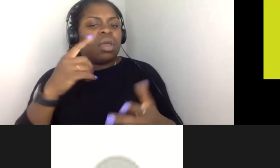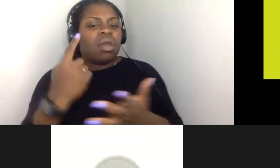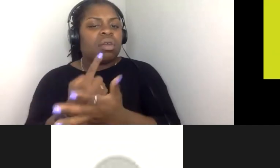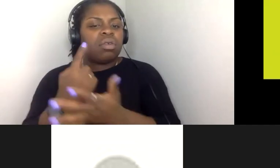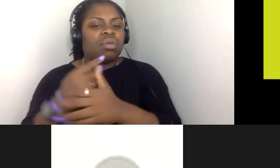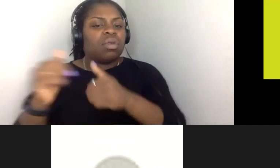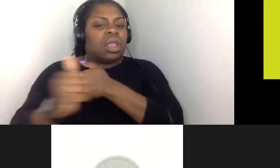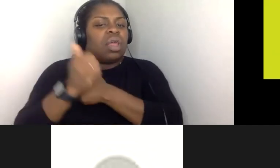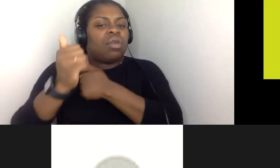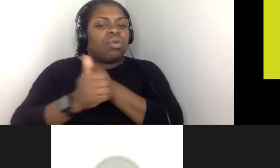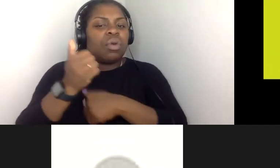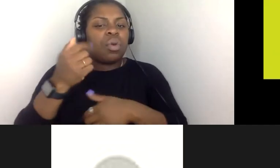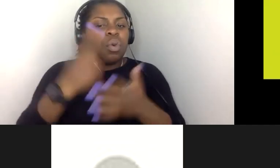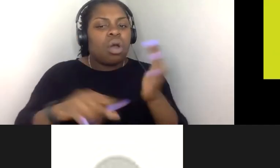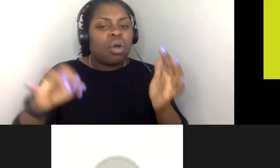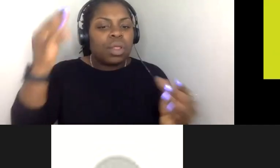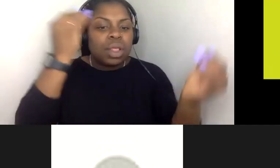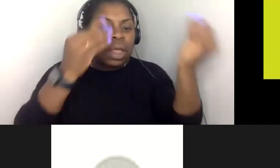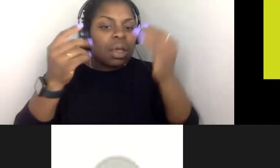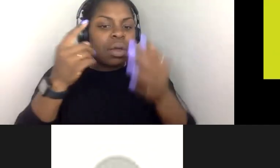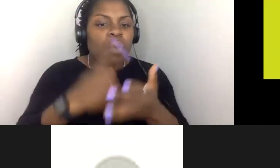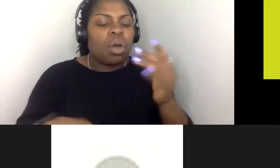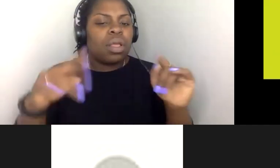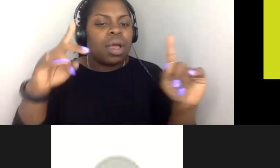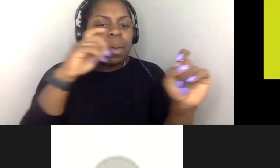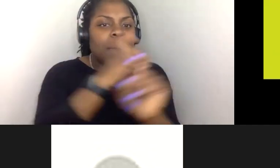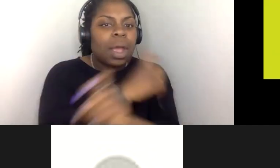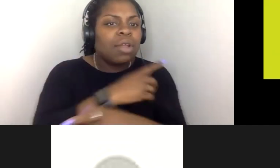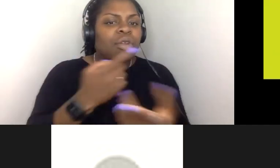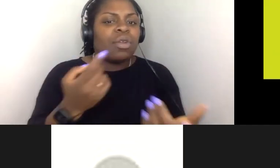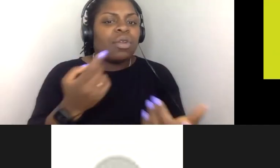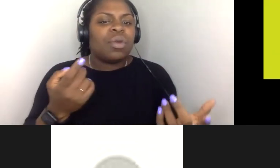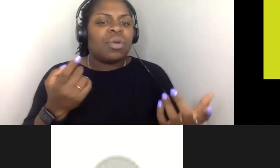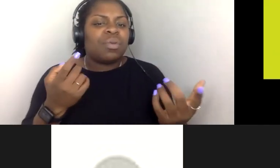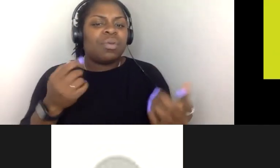saber cuáles son las implicaciones.